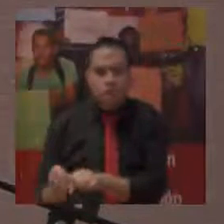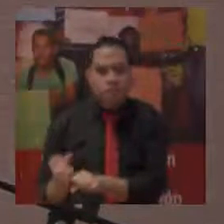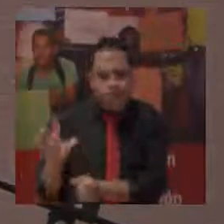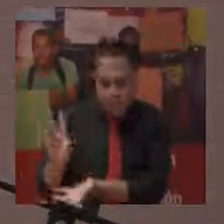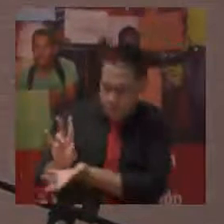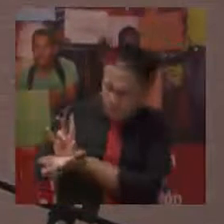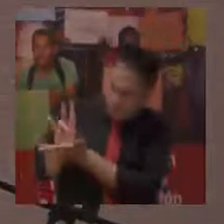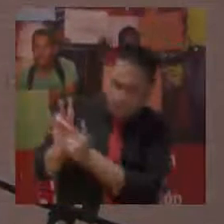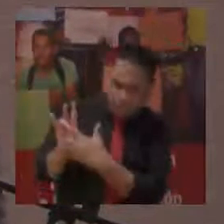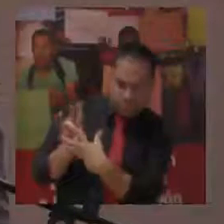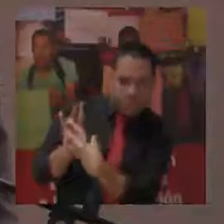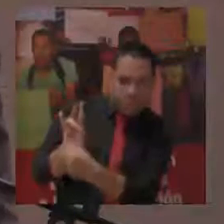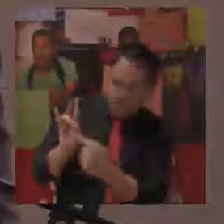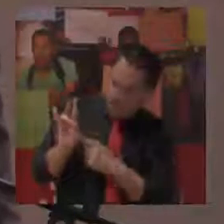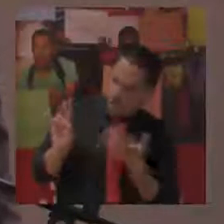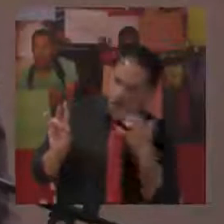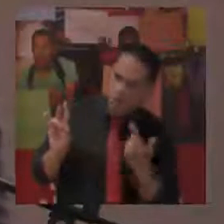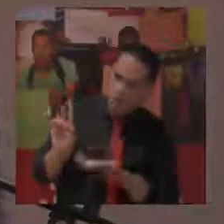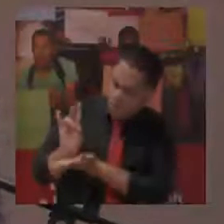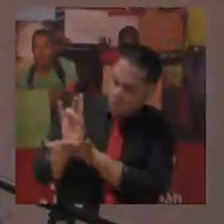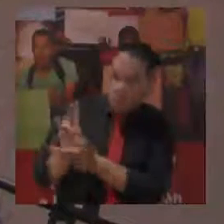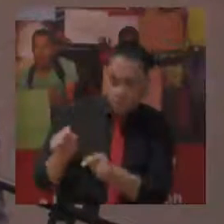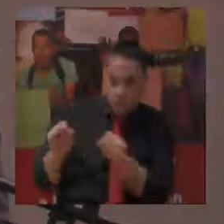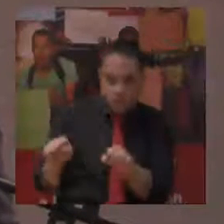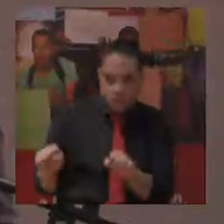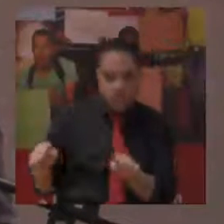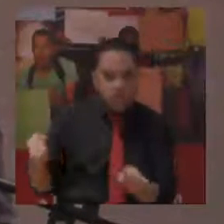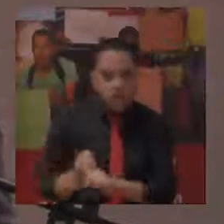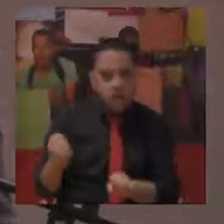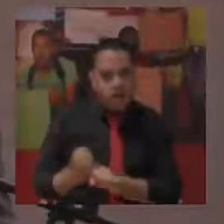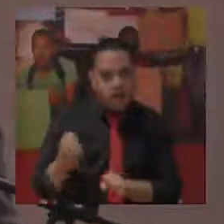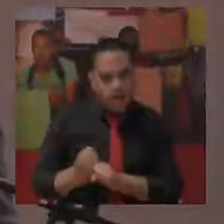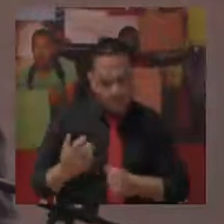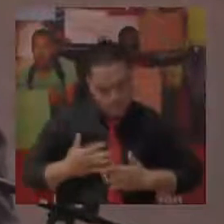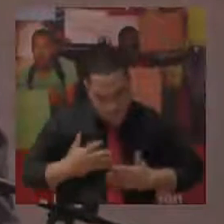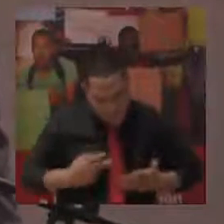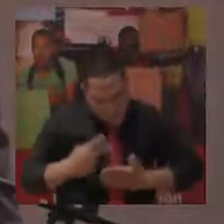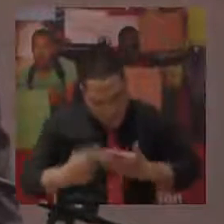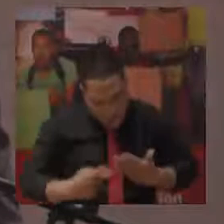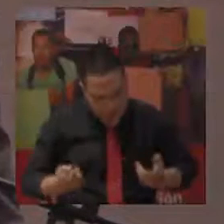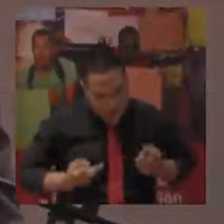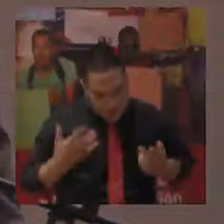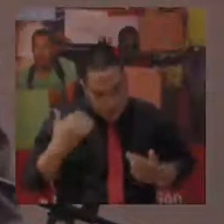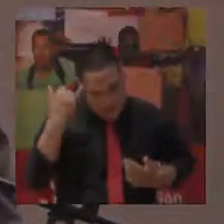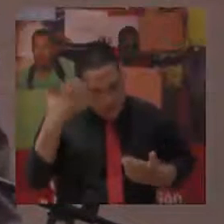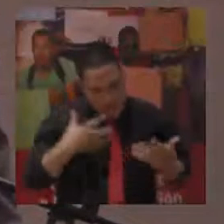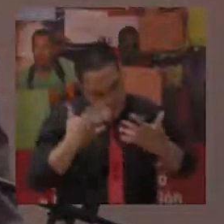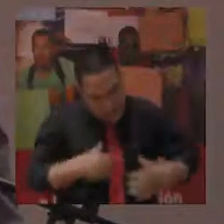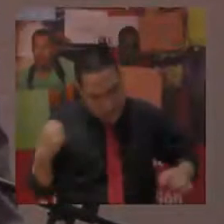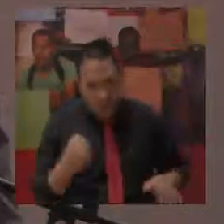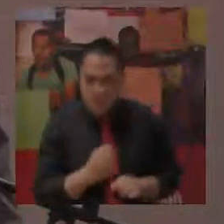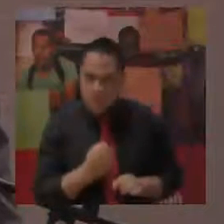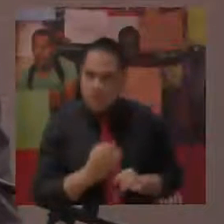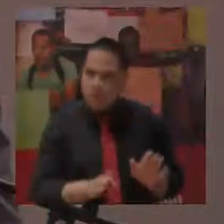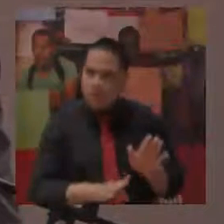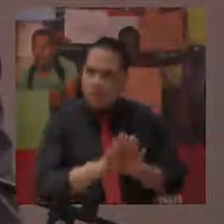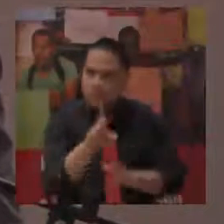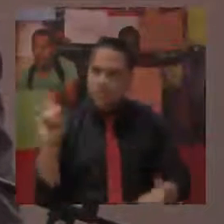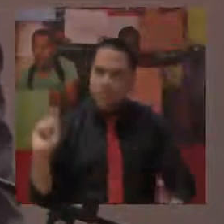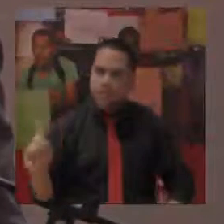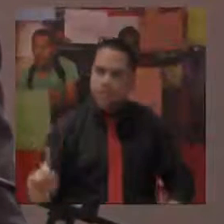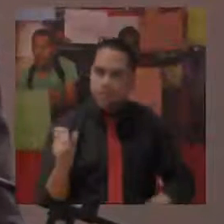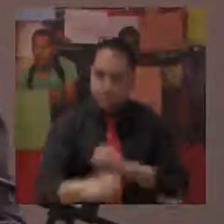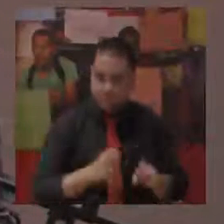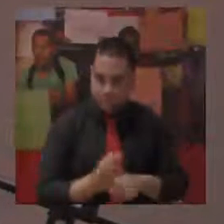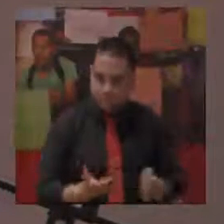para los proyectos de vida. Nos propusimos el año pasado consolidar enfoques diferenciales. Trabajamos